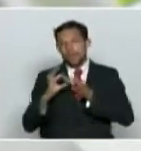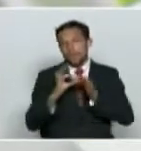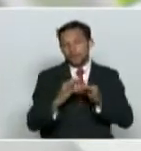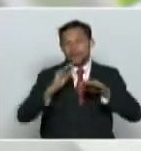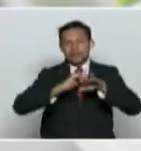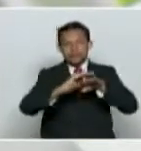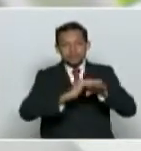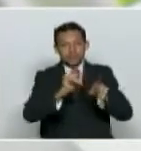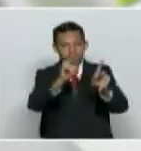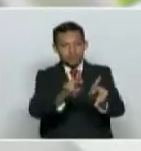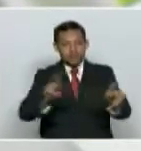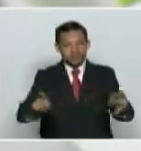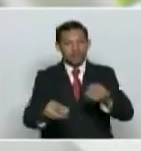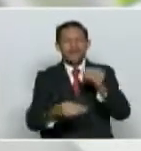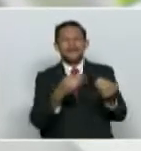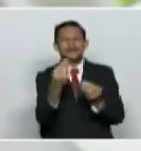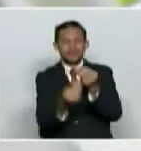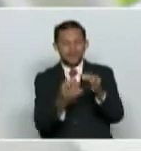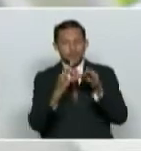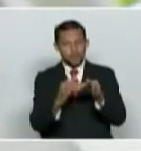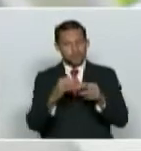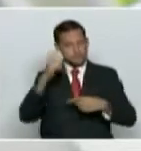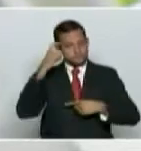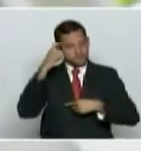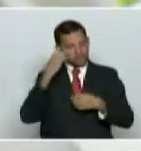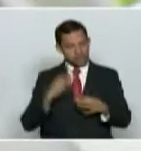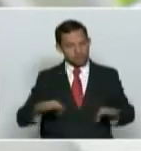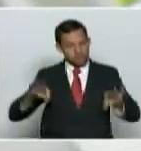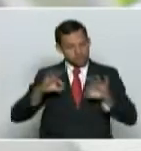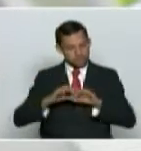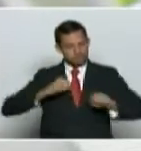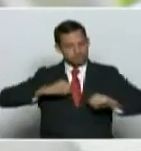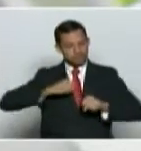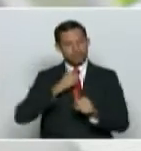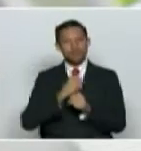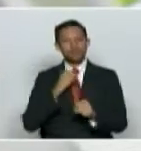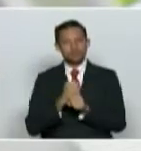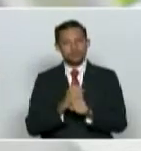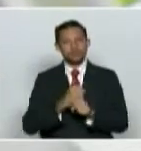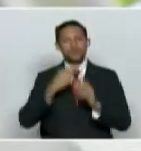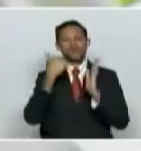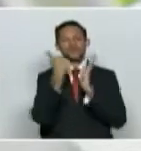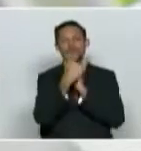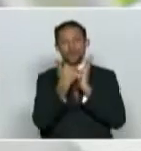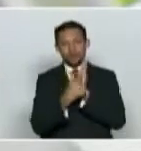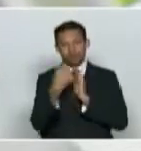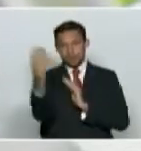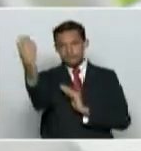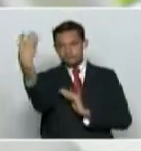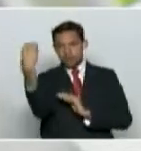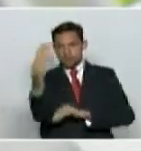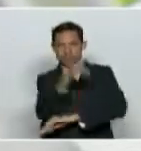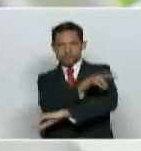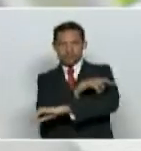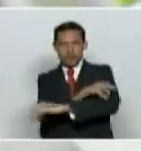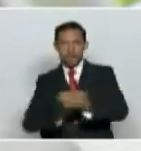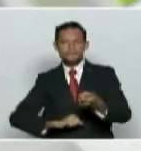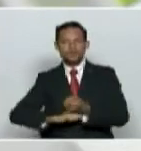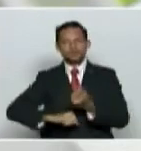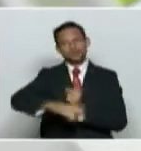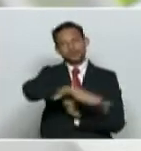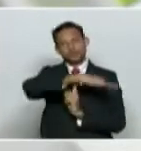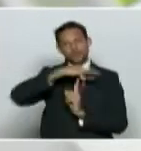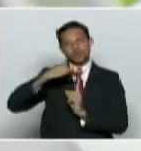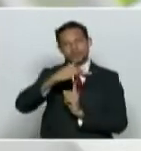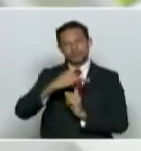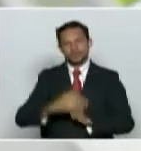los invita a ustedes, nuestros televidentes, a pensar ciudadano y a utilizar muy bien las normas de tránsito dándole la mano a la ciudad.